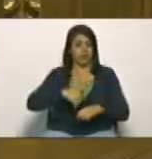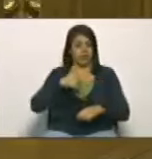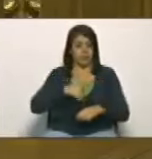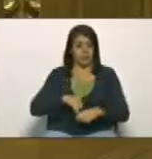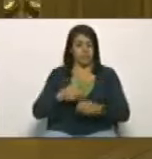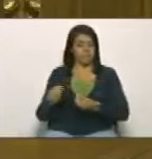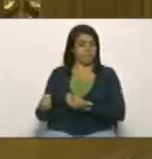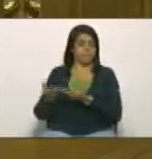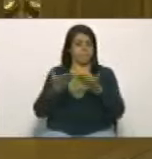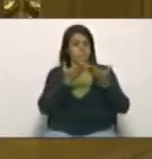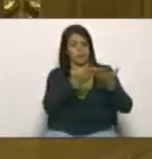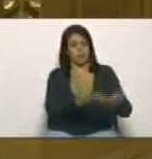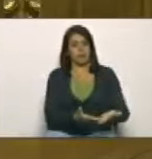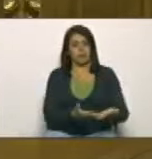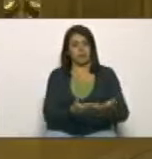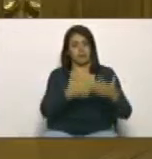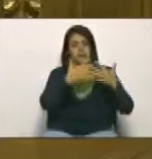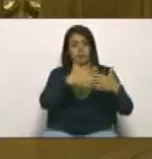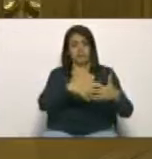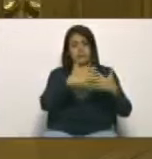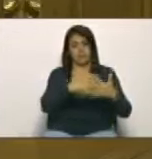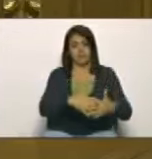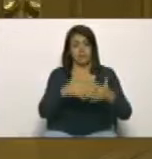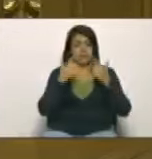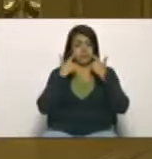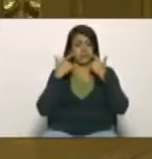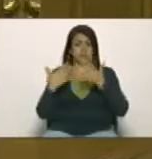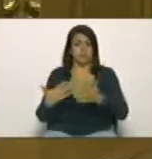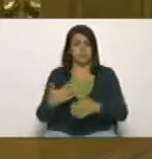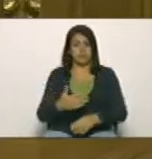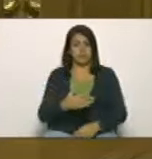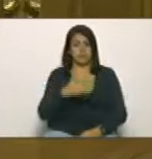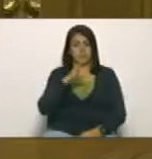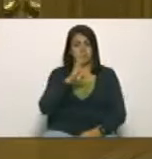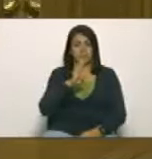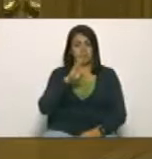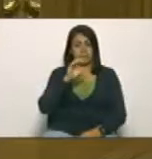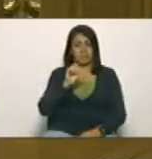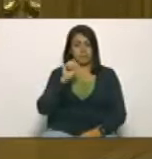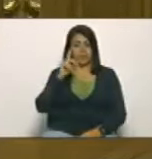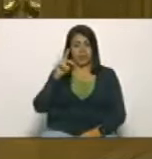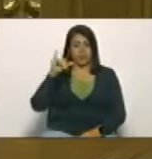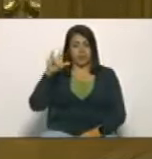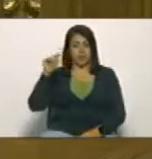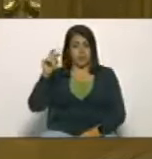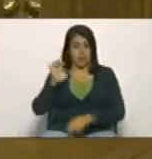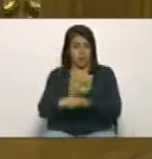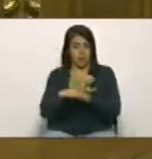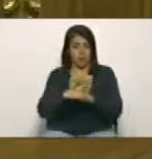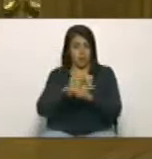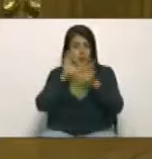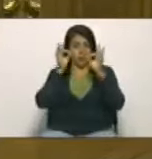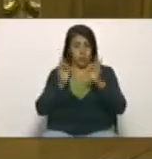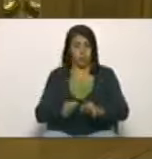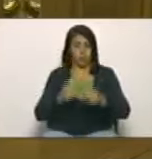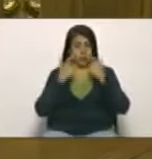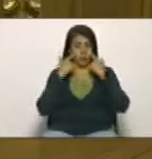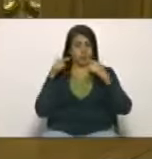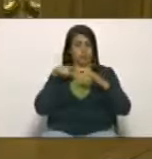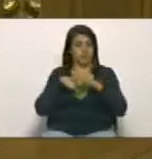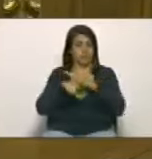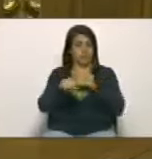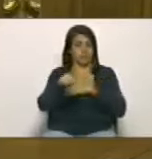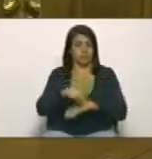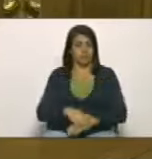para entregarla a la transnacional sionista, cómo vemos Bakrin activas en Ecuador para justificar el